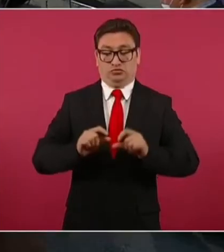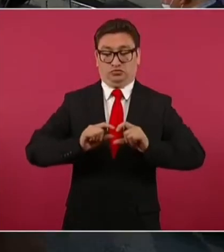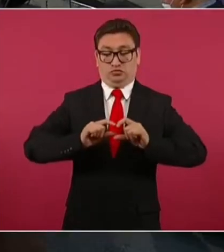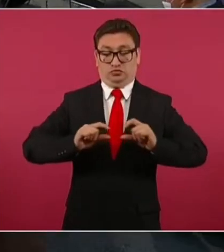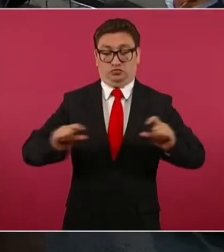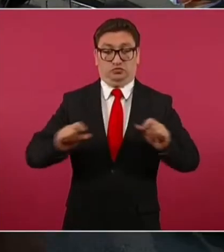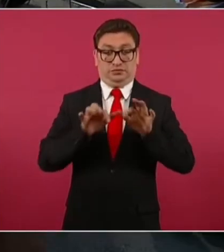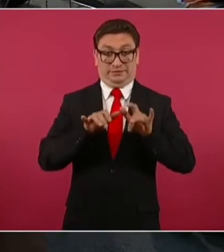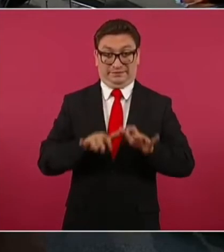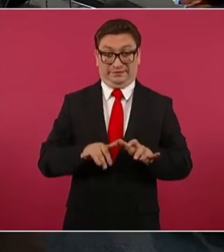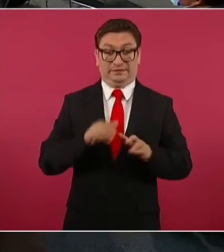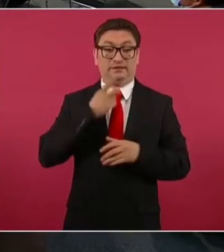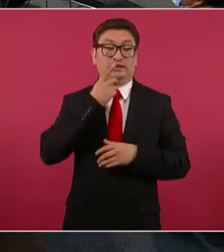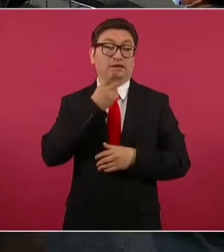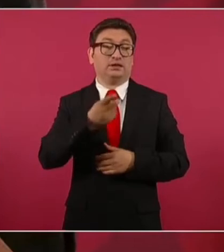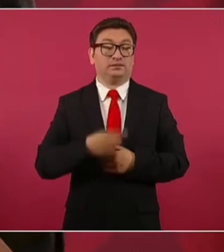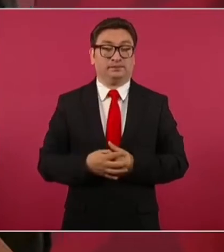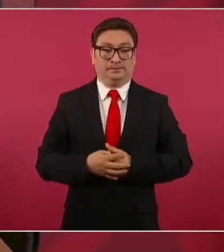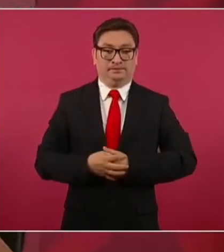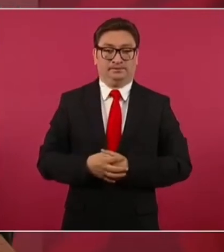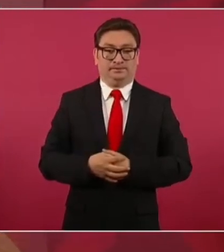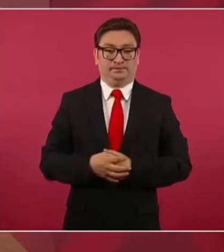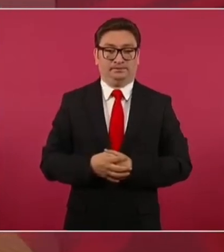notas eran: